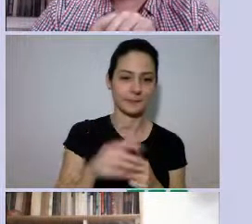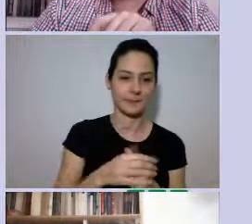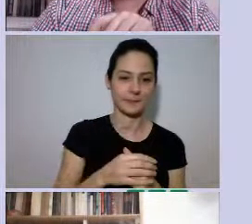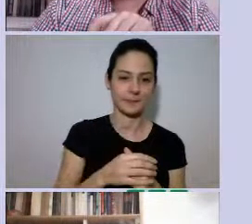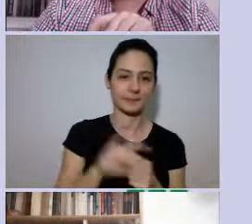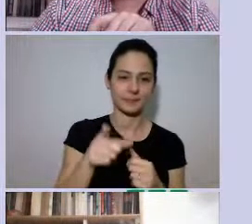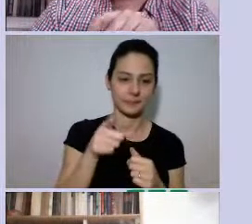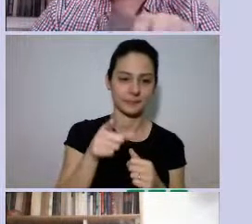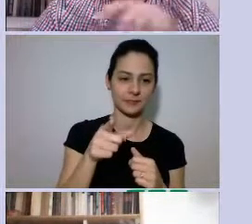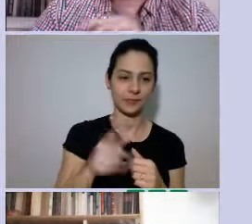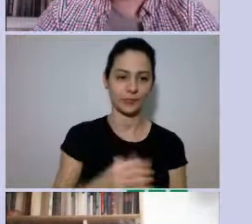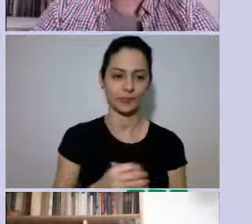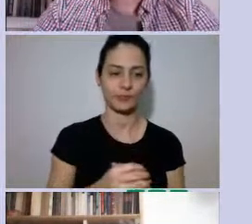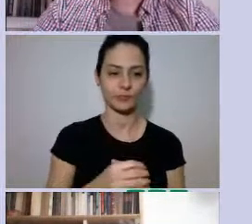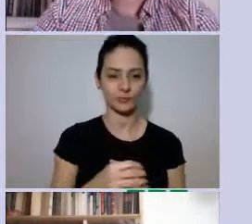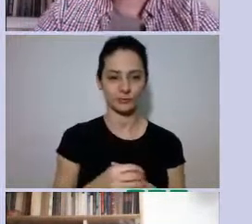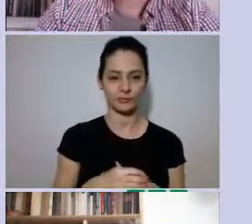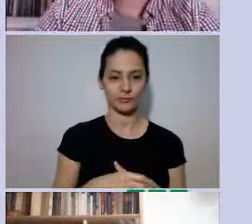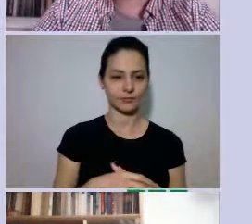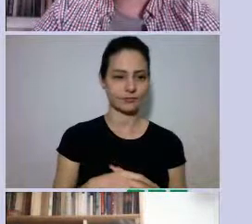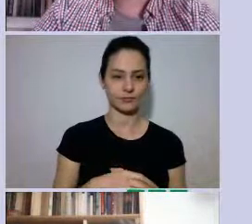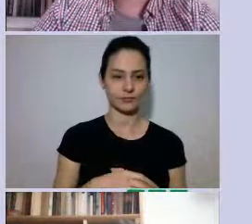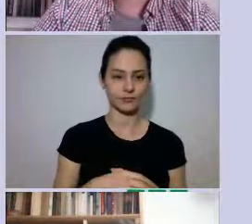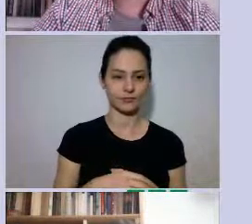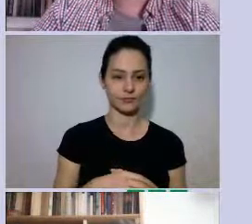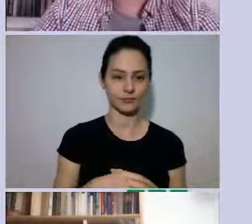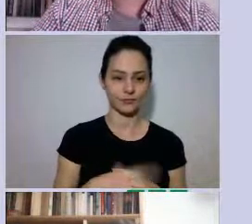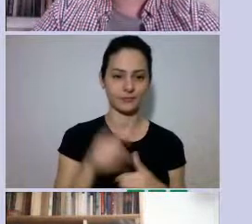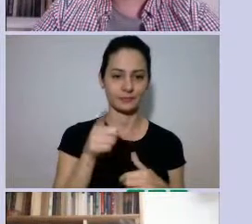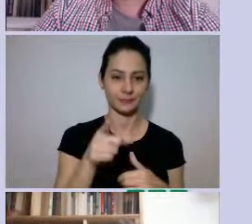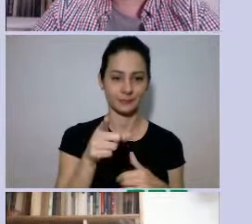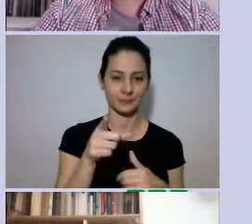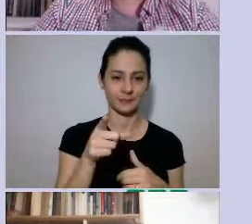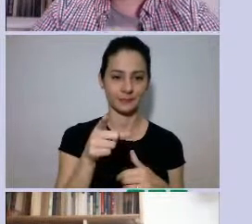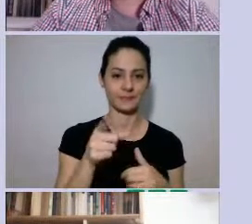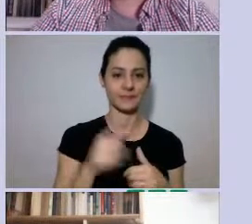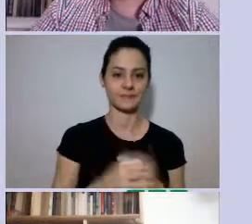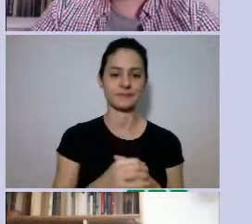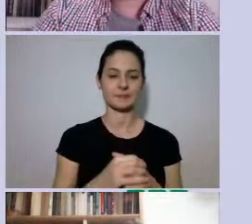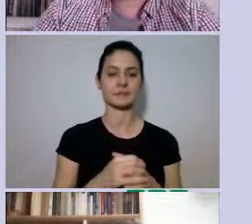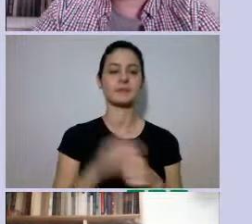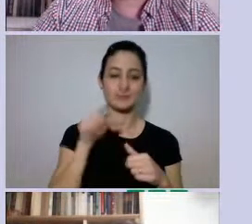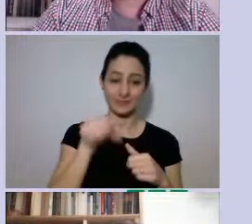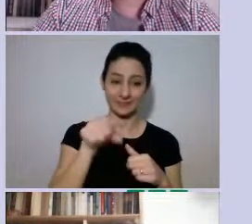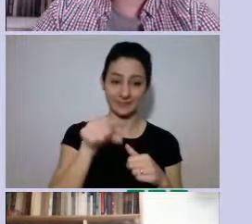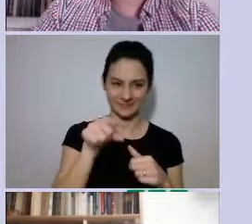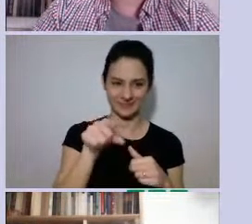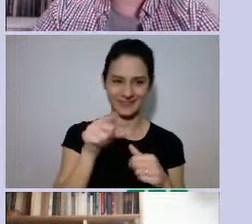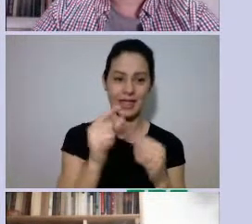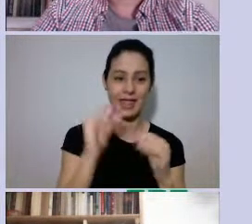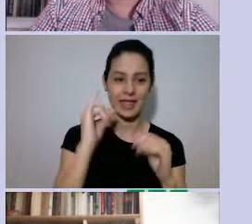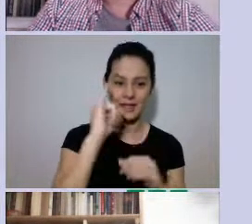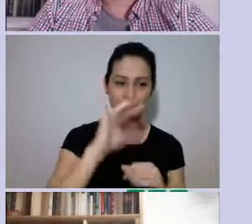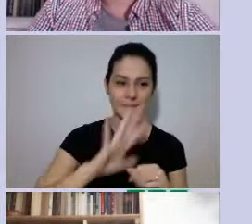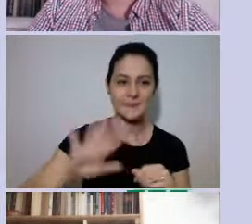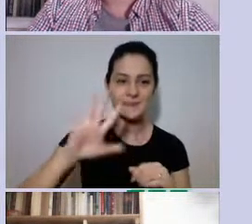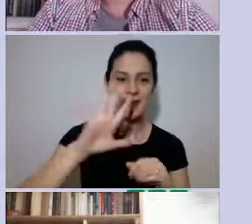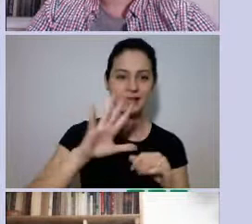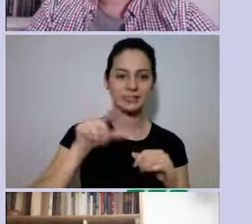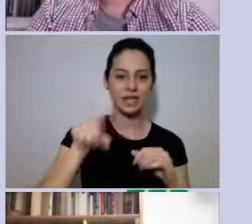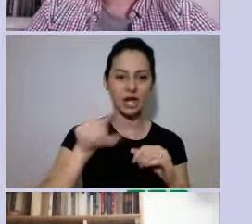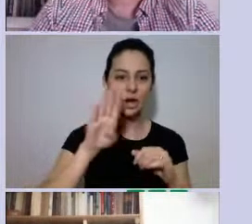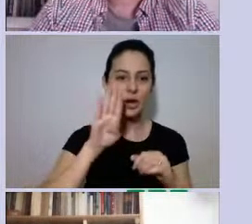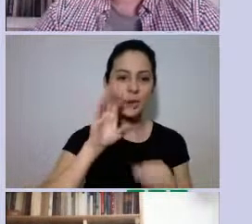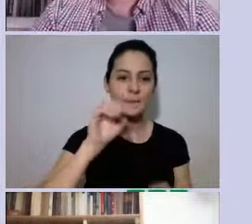Volta más una. Esa ahí. Esta, no. Sí. Esa, bueno, esa. Esta es la imagen de Mayahuel en el Códice